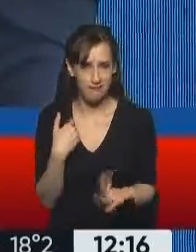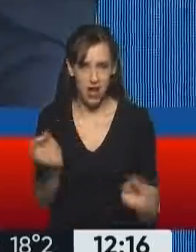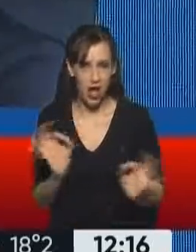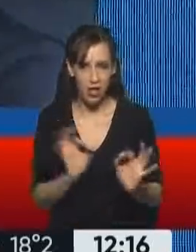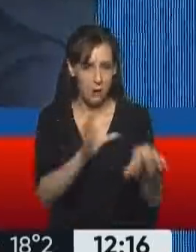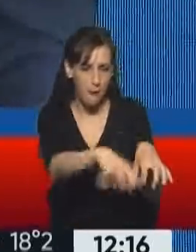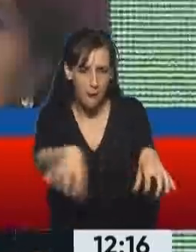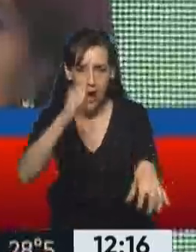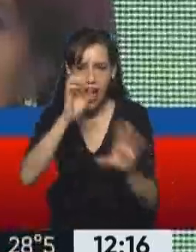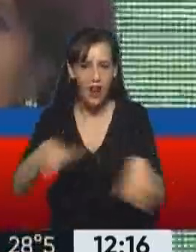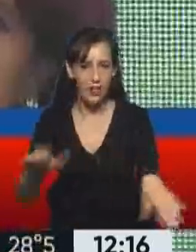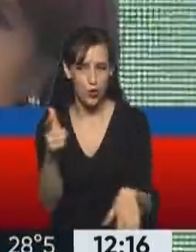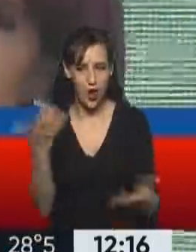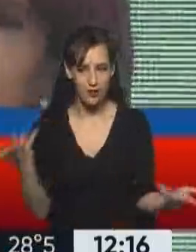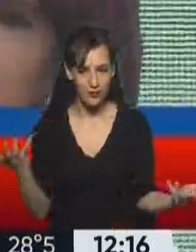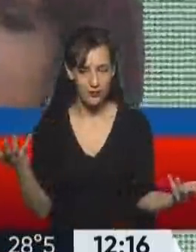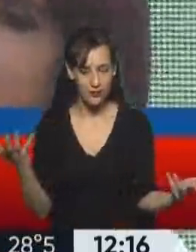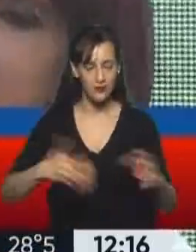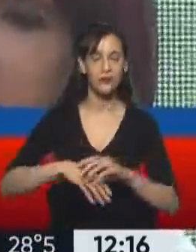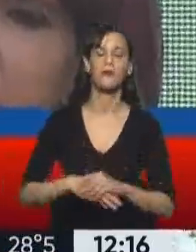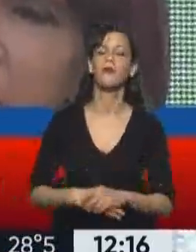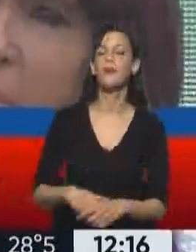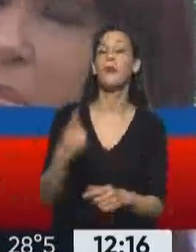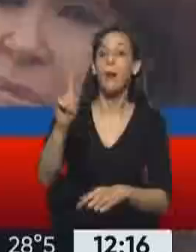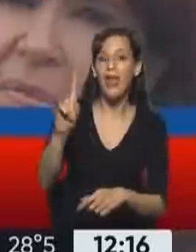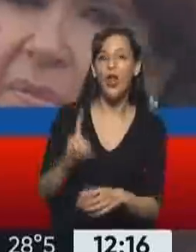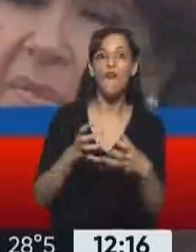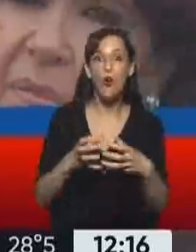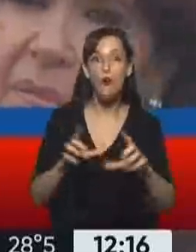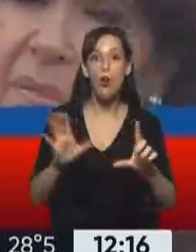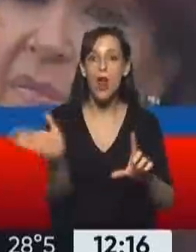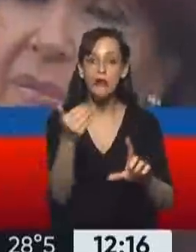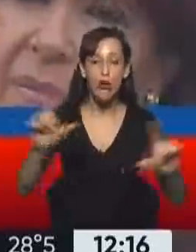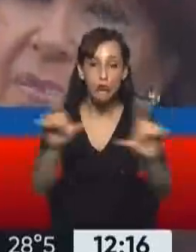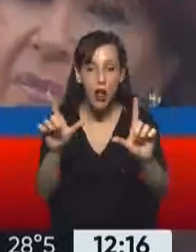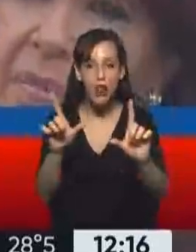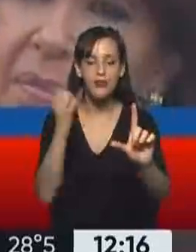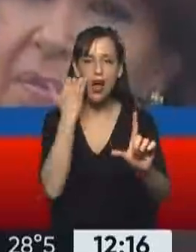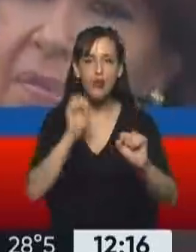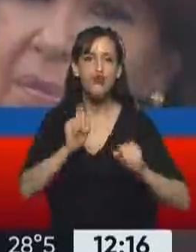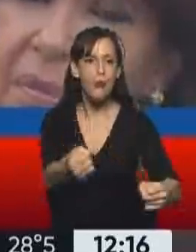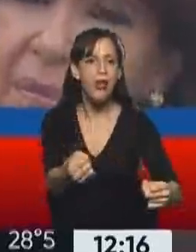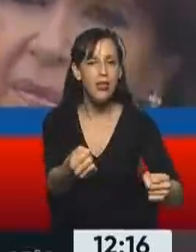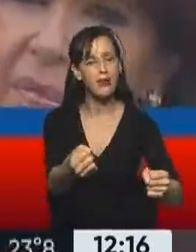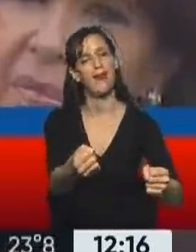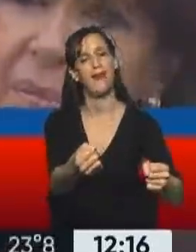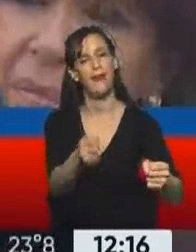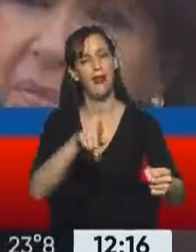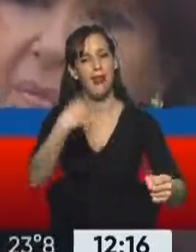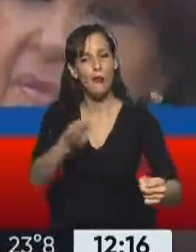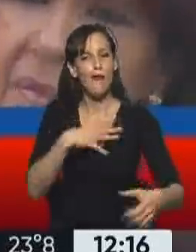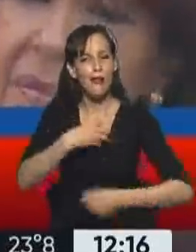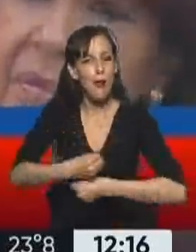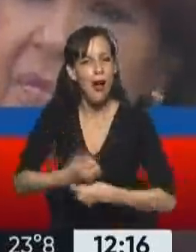partido que significara que la familia y amigos y amigas se juntaban a verlos. Y vuelven con lo mismo. Pero